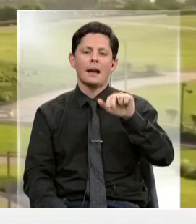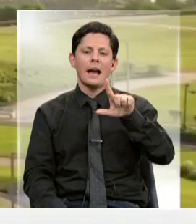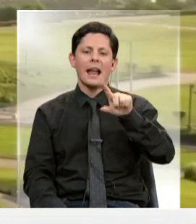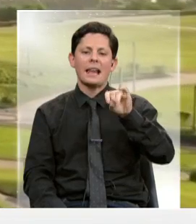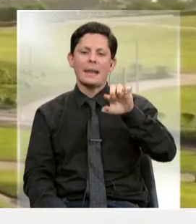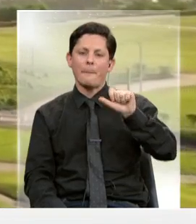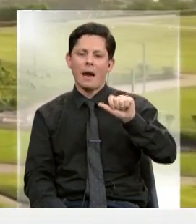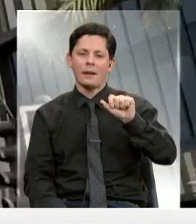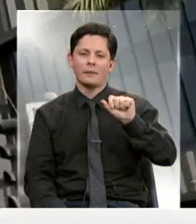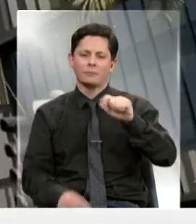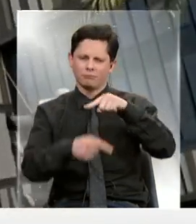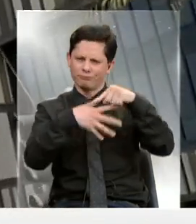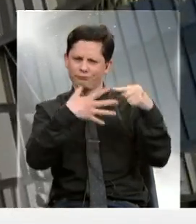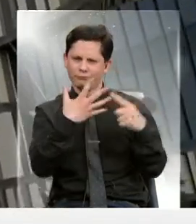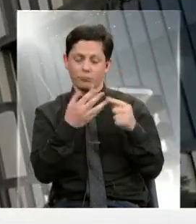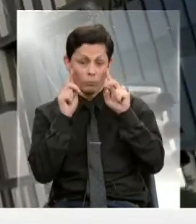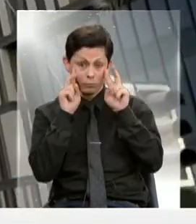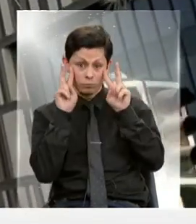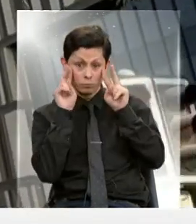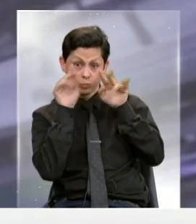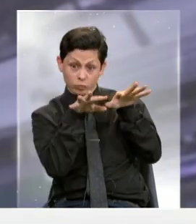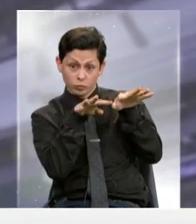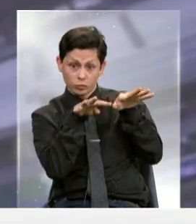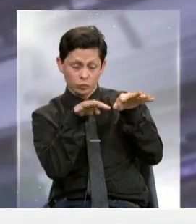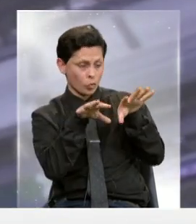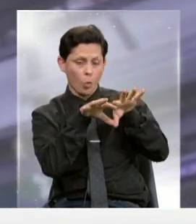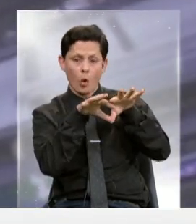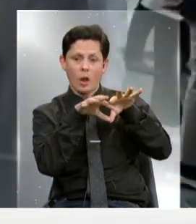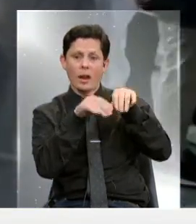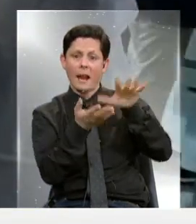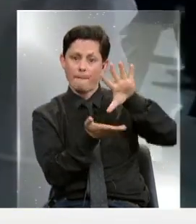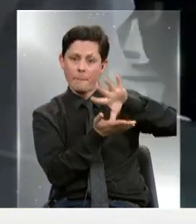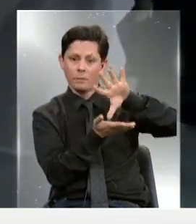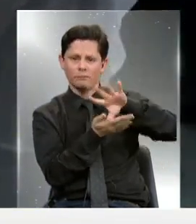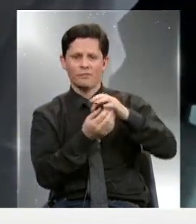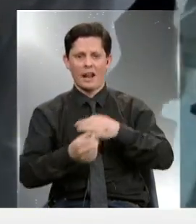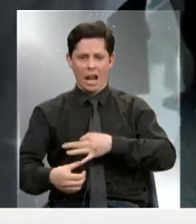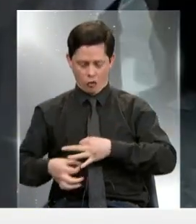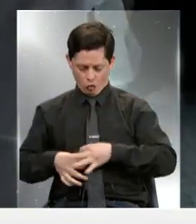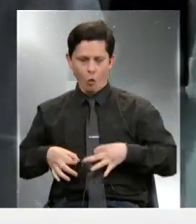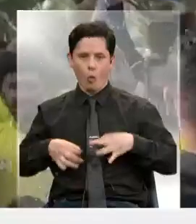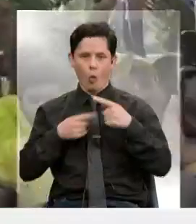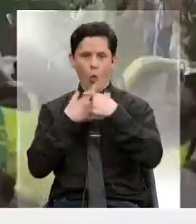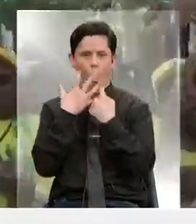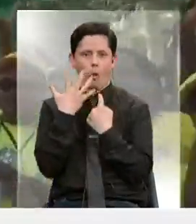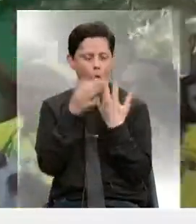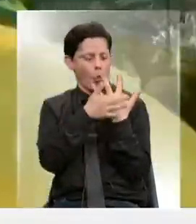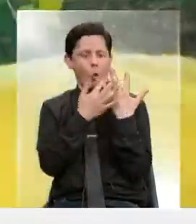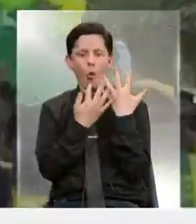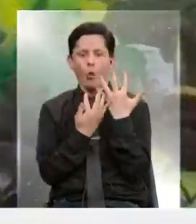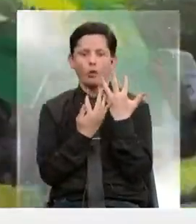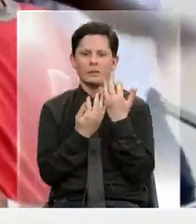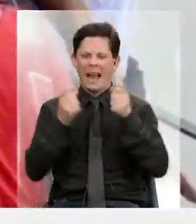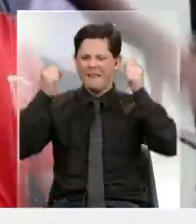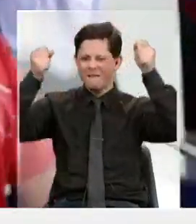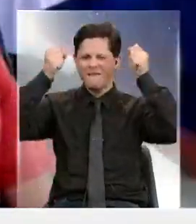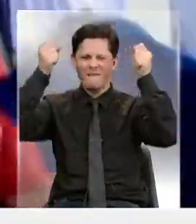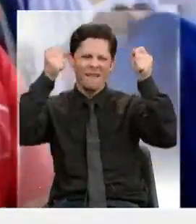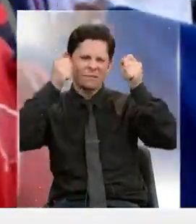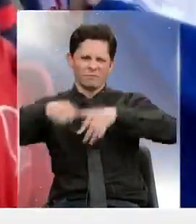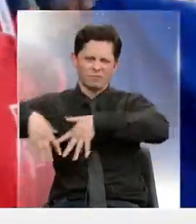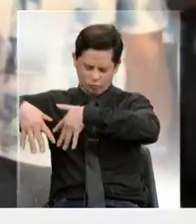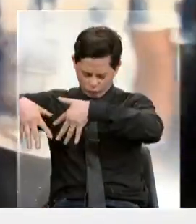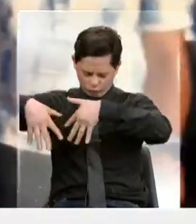Let's go. Y es que los ojos del mundo están puestos en esta nación llena de lujos y excentricidades, y ya miles de hinchas han